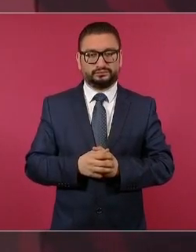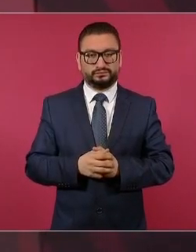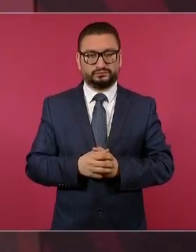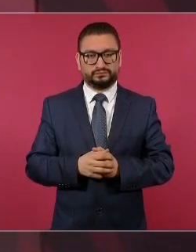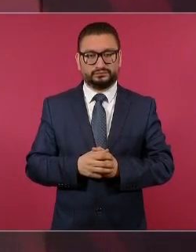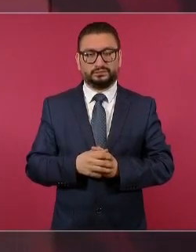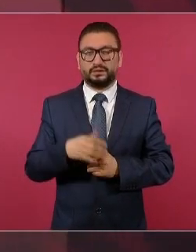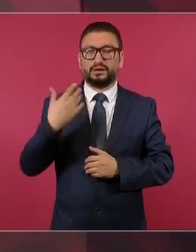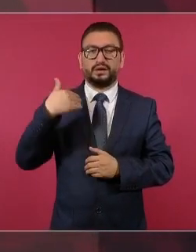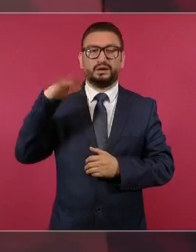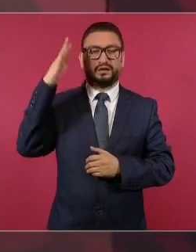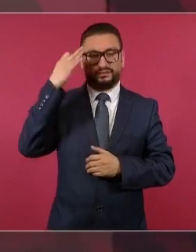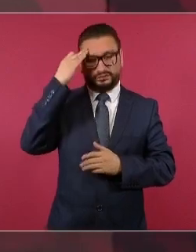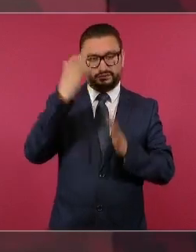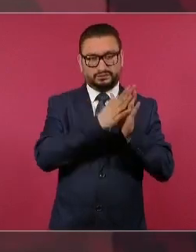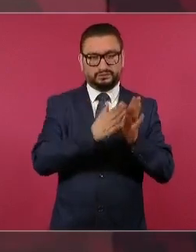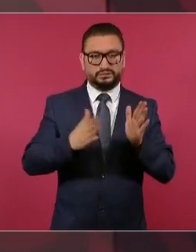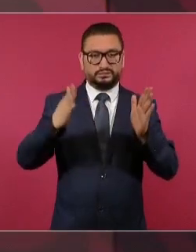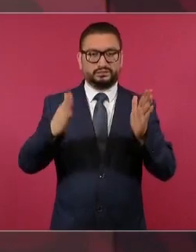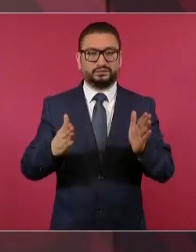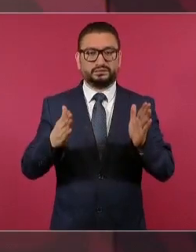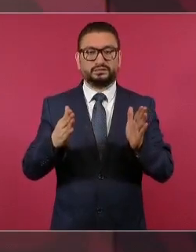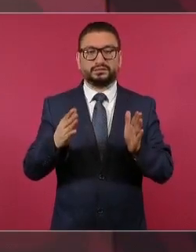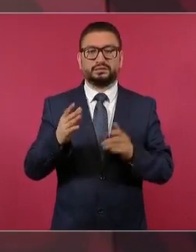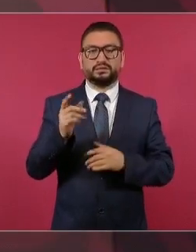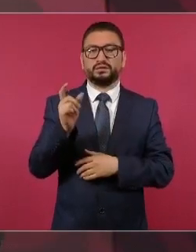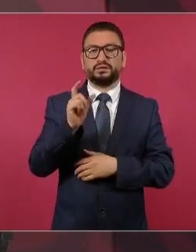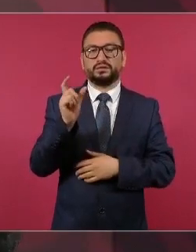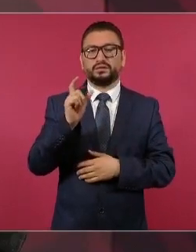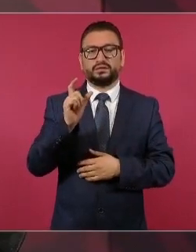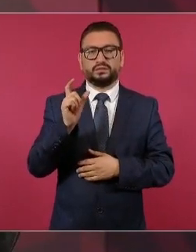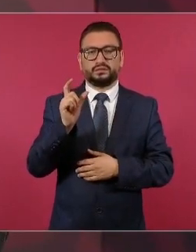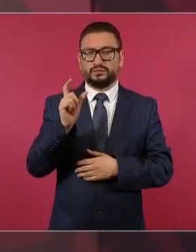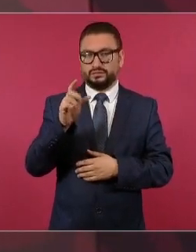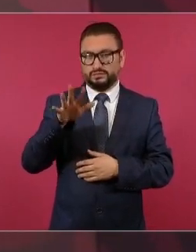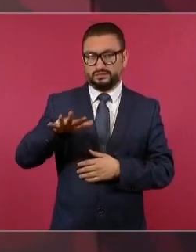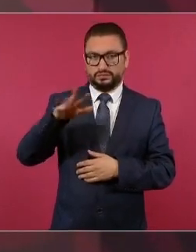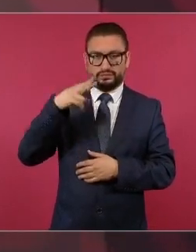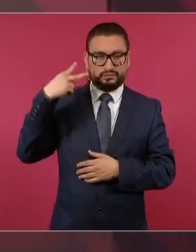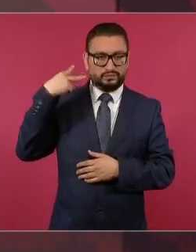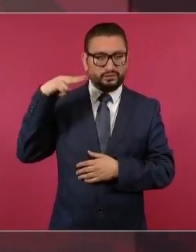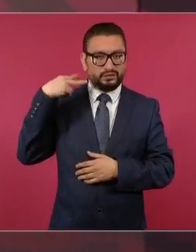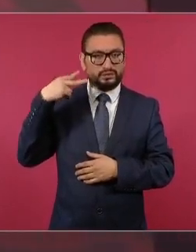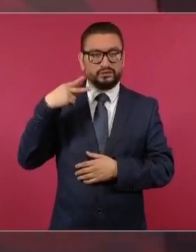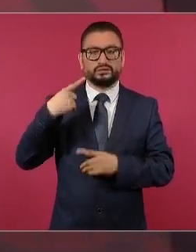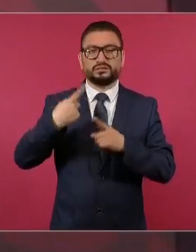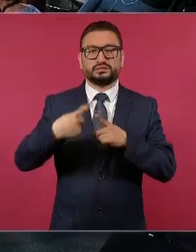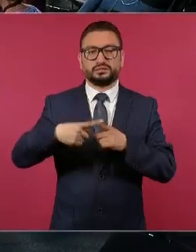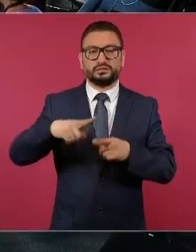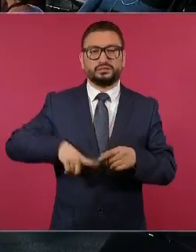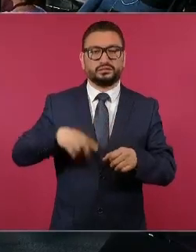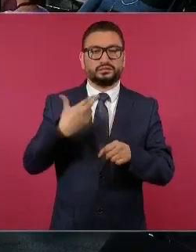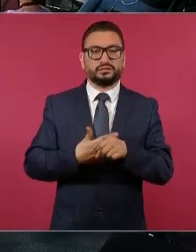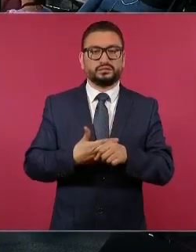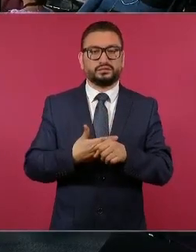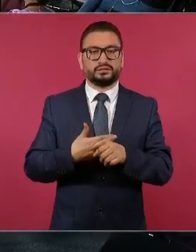Una época en que en Veracruz gobernaba